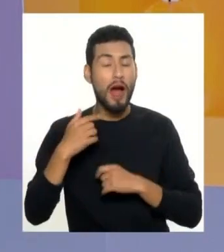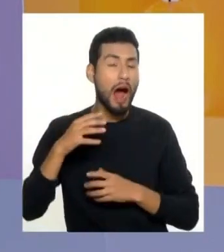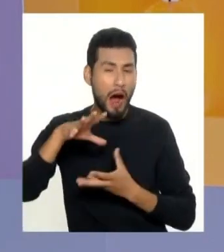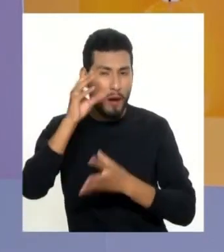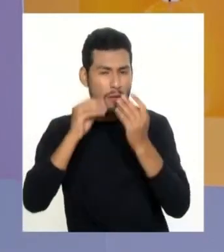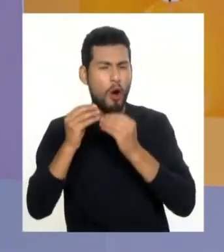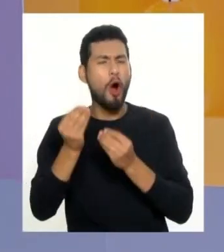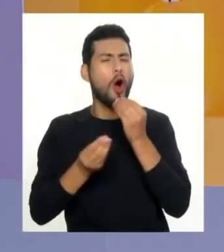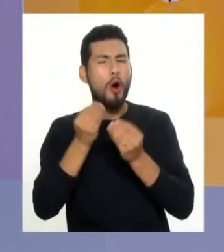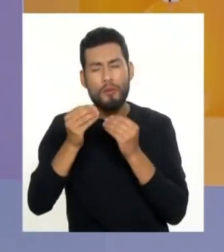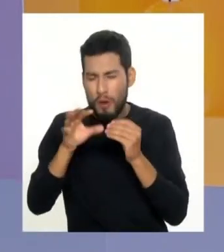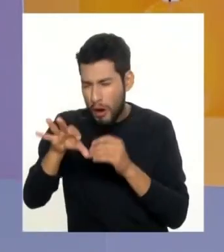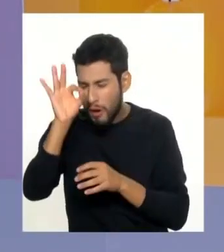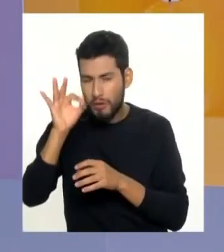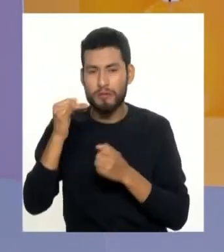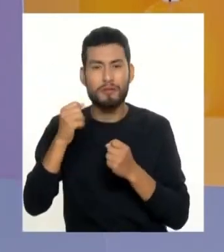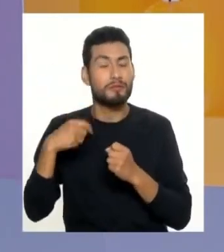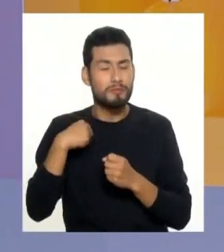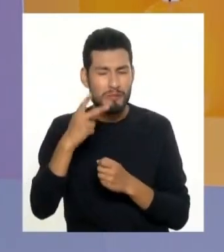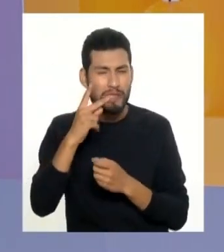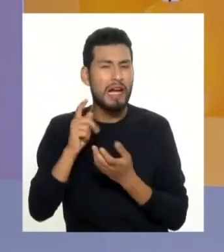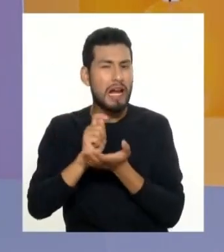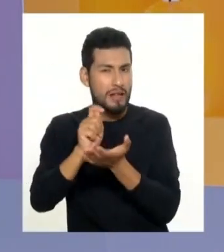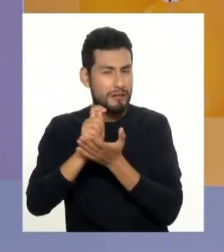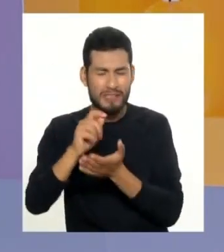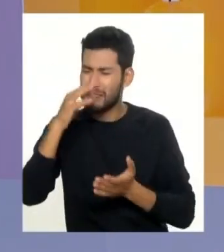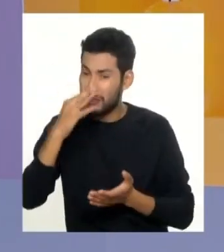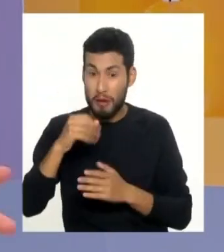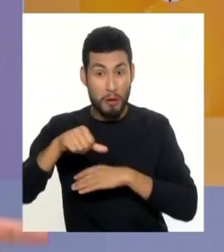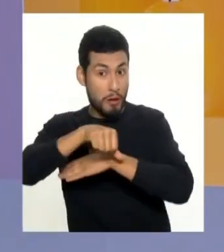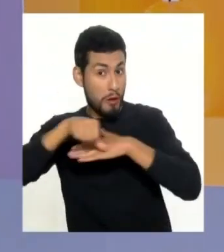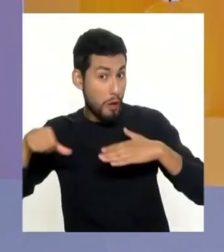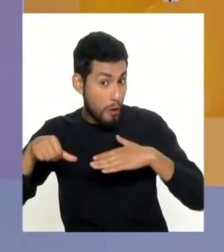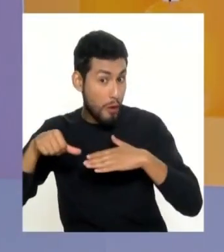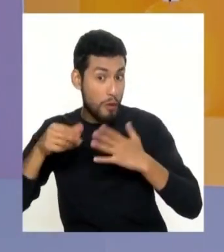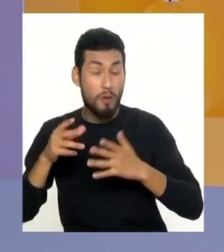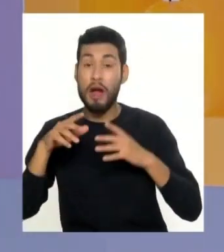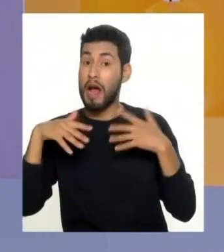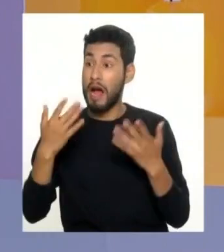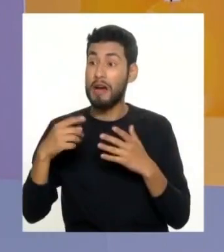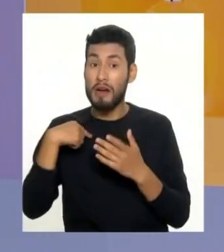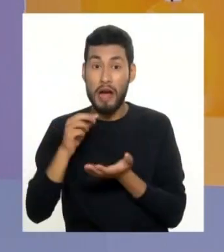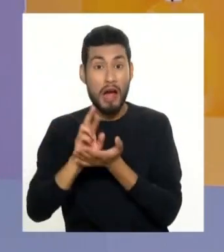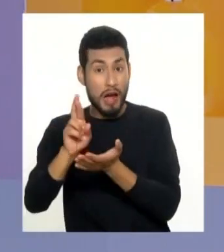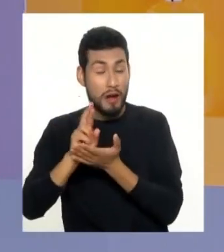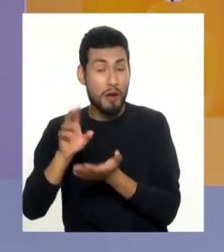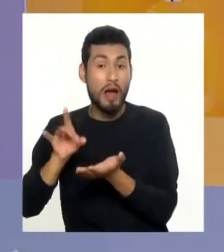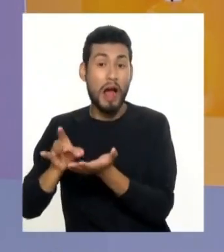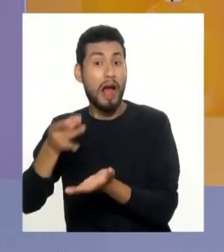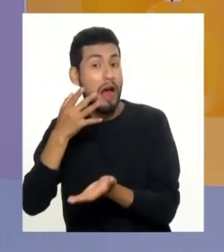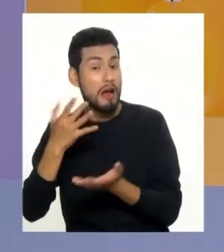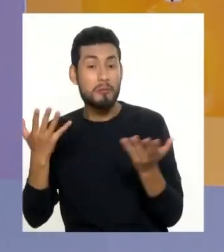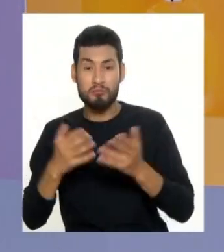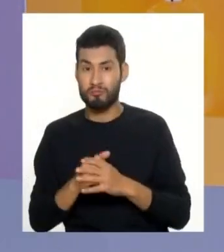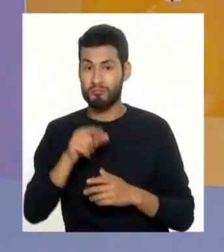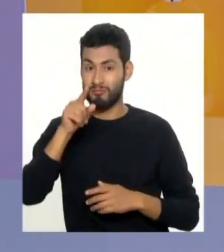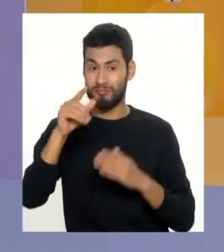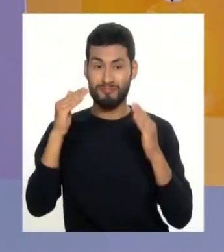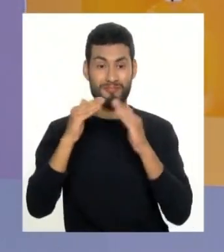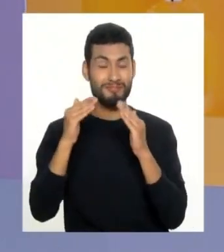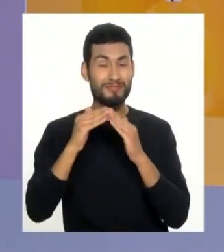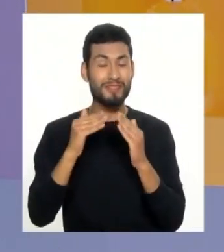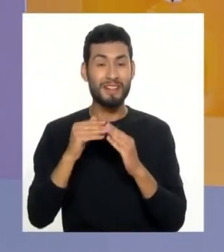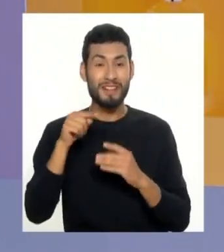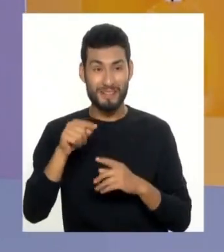se trata de ella y cuáles van a ser los tratamientos. Siempre va a ser cirugía, hay rehabilitación, hay analgésicos. Tú que estás en casa y